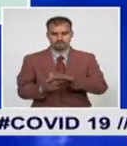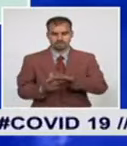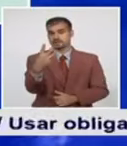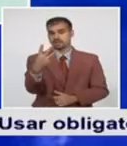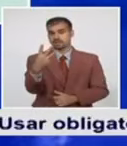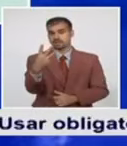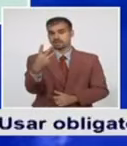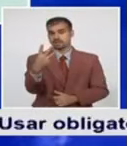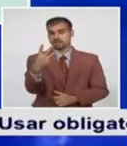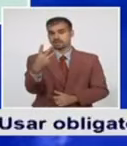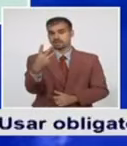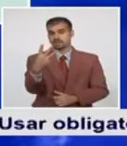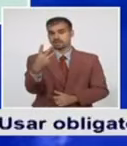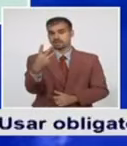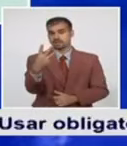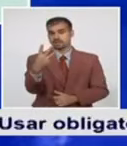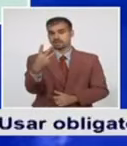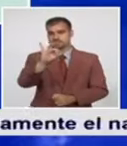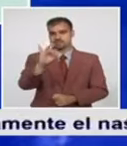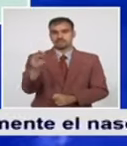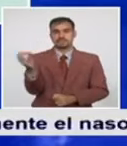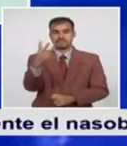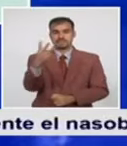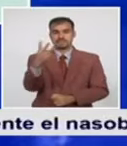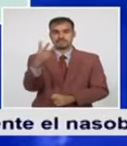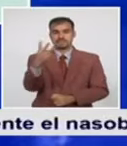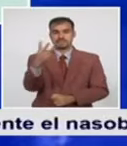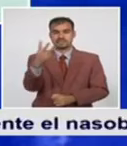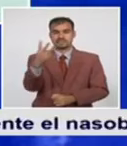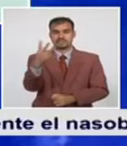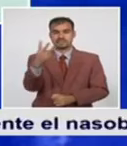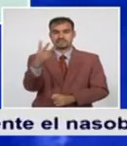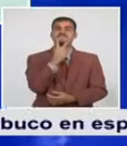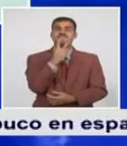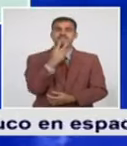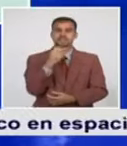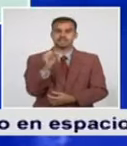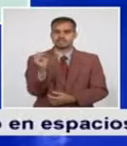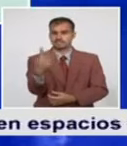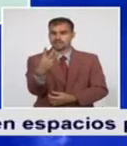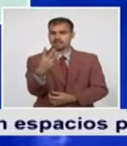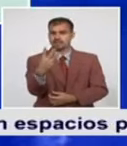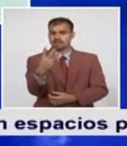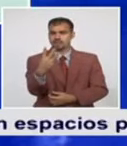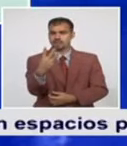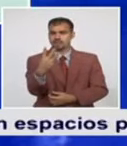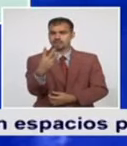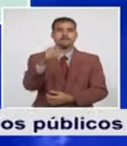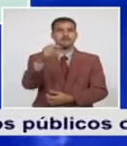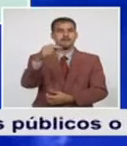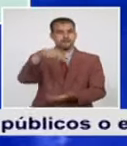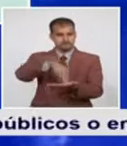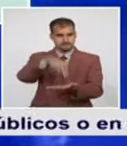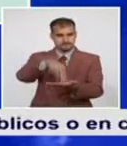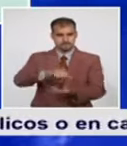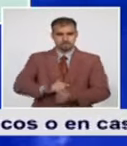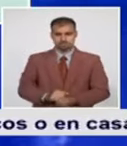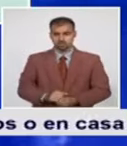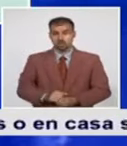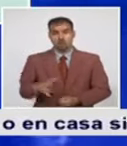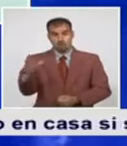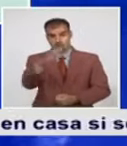del municipio Vertientes y 1 del municipio de Minas. Todos viajeros cubanos procedentes de